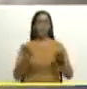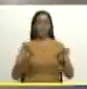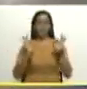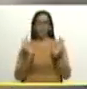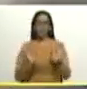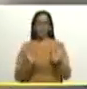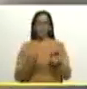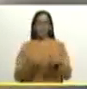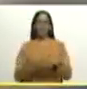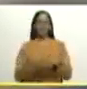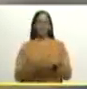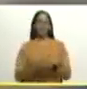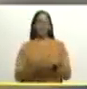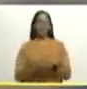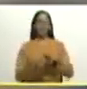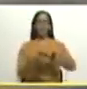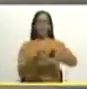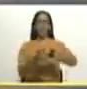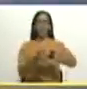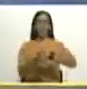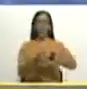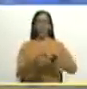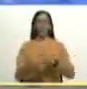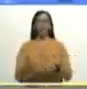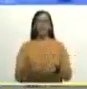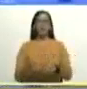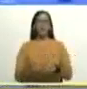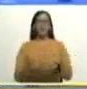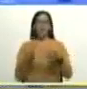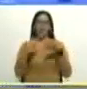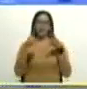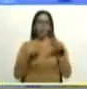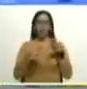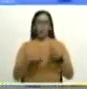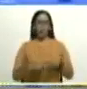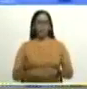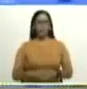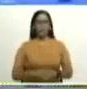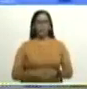de la Tortuga, entre otros.